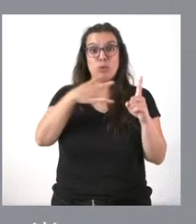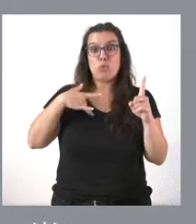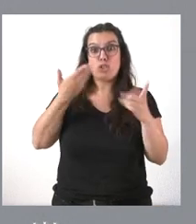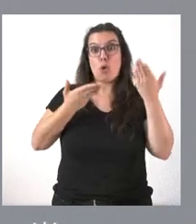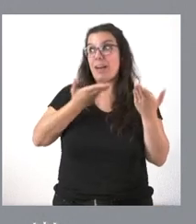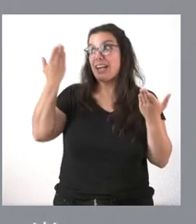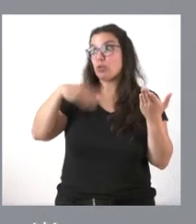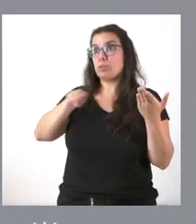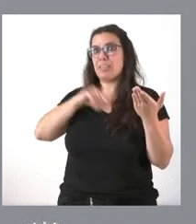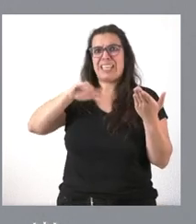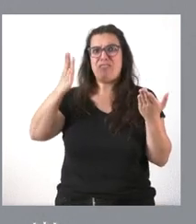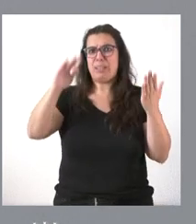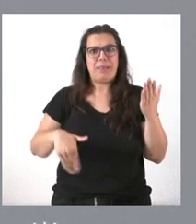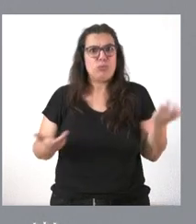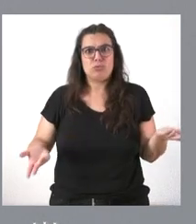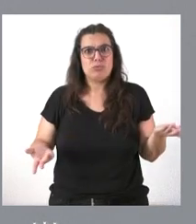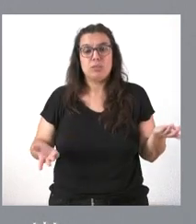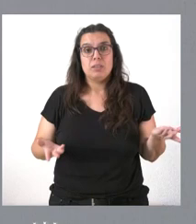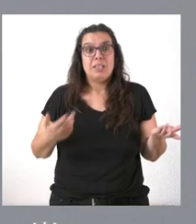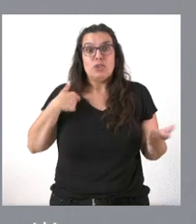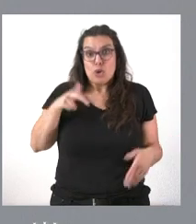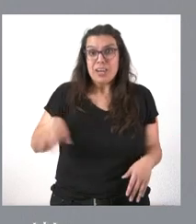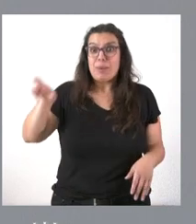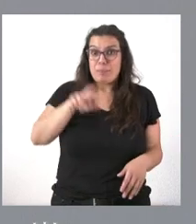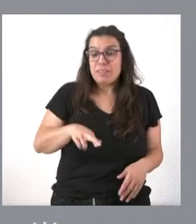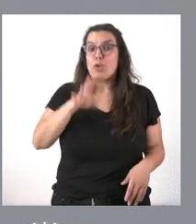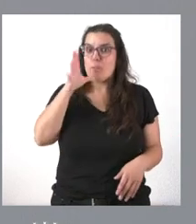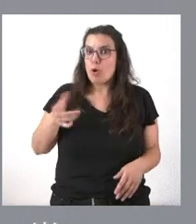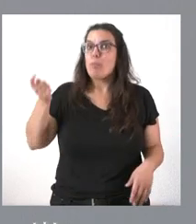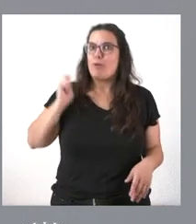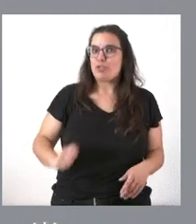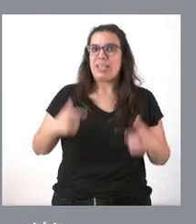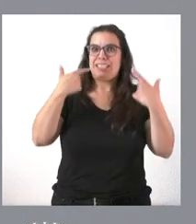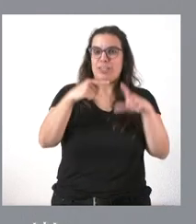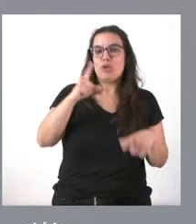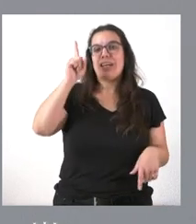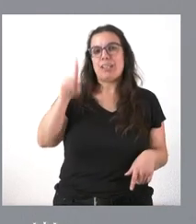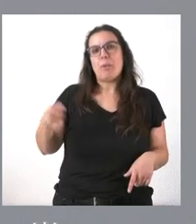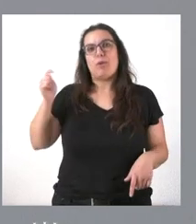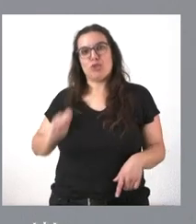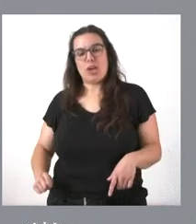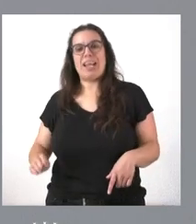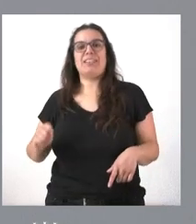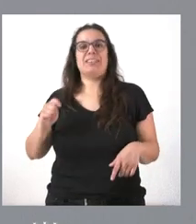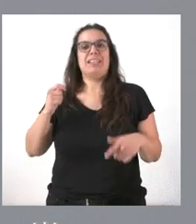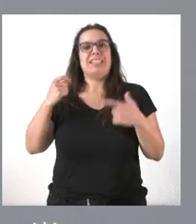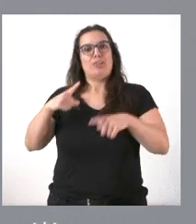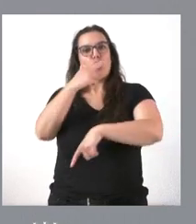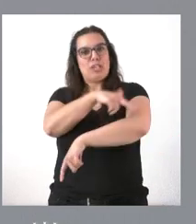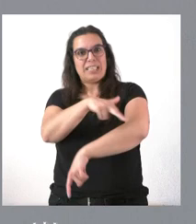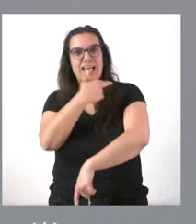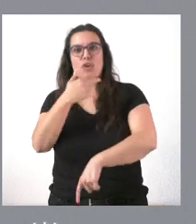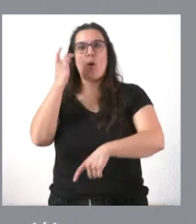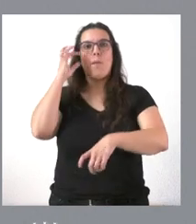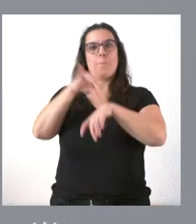en incidencia de la tuberculosis Y si esto es así es porque tenemos profesionales del sector Y tenemos profesionales del sector sanitario y también